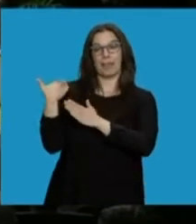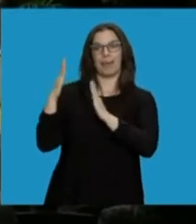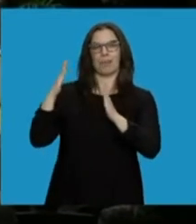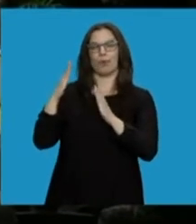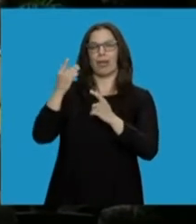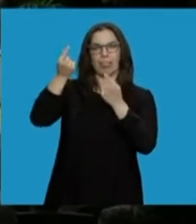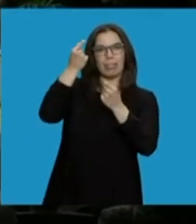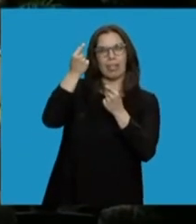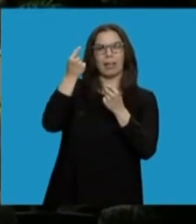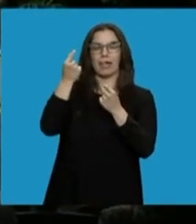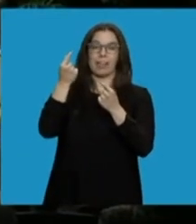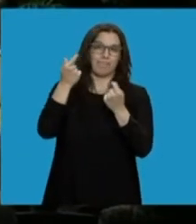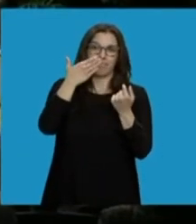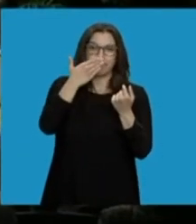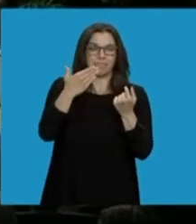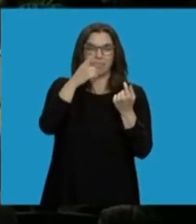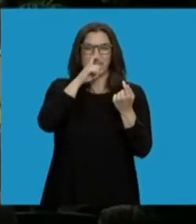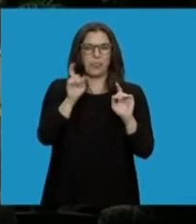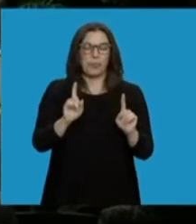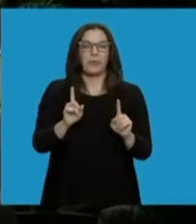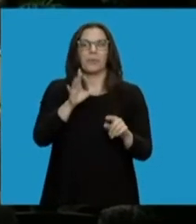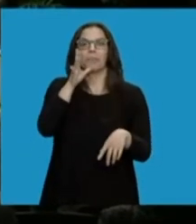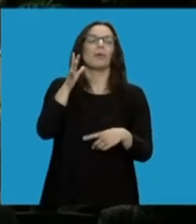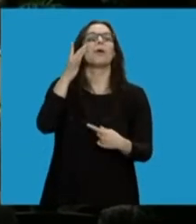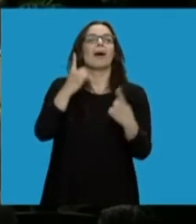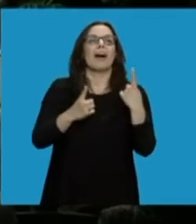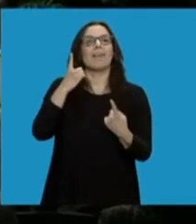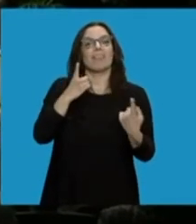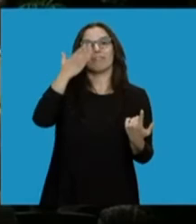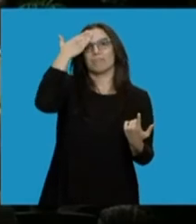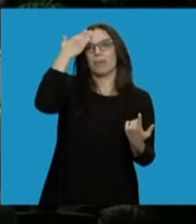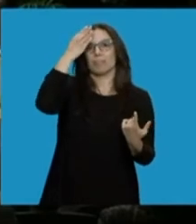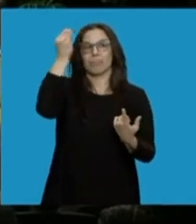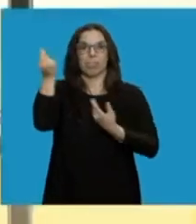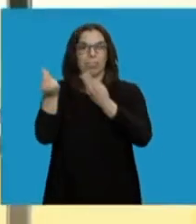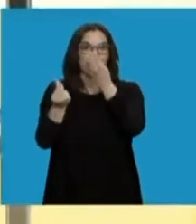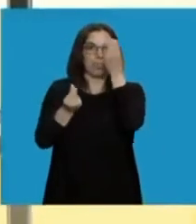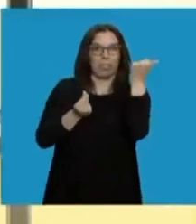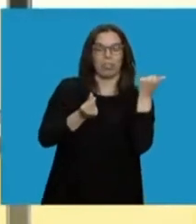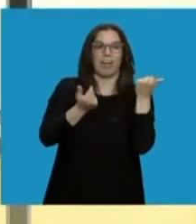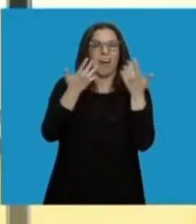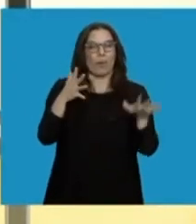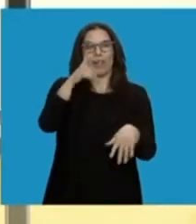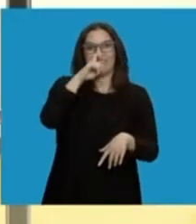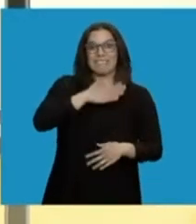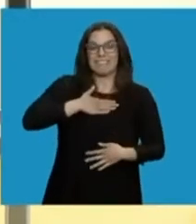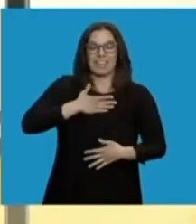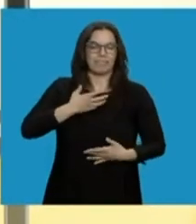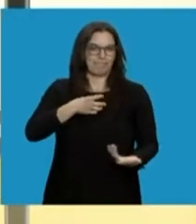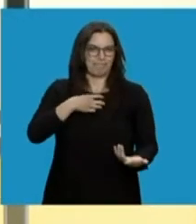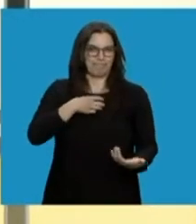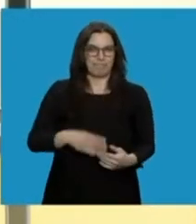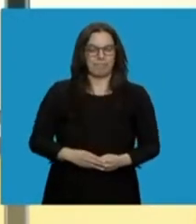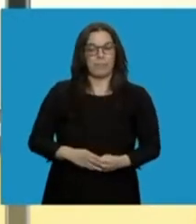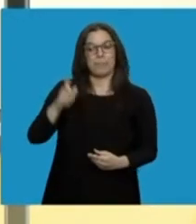momento, pero ya la verdad no recuerdo, porque a veces la mente olvida cuando lo que quiere es recordar. Estuvo